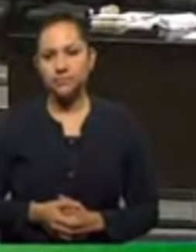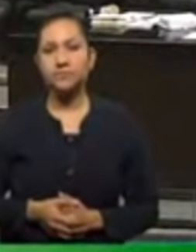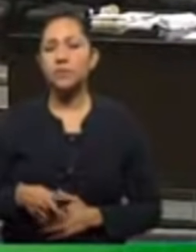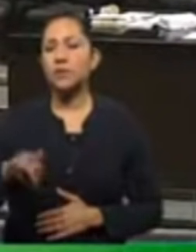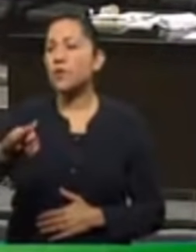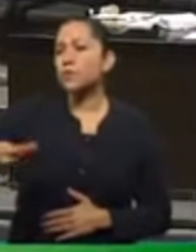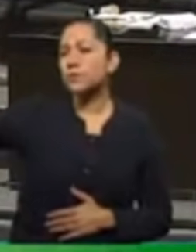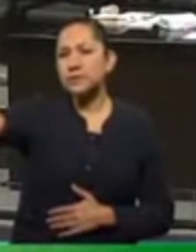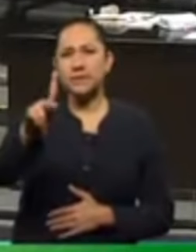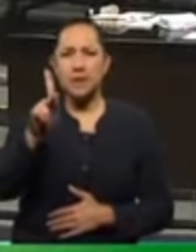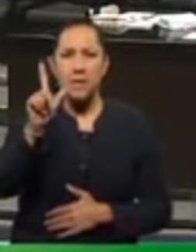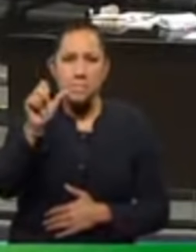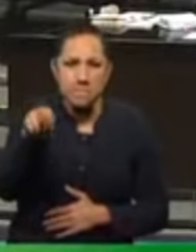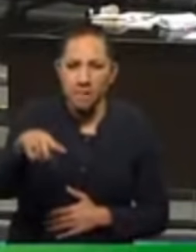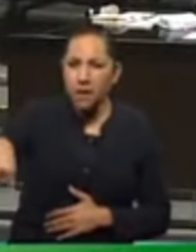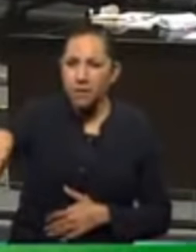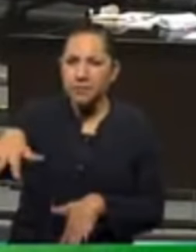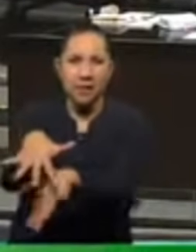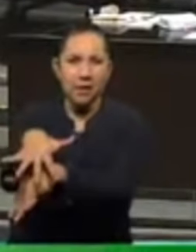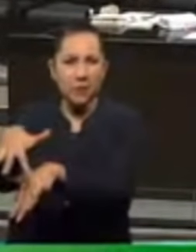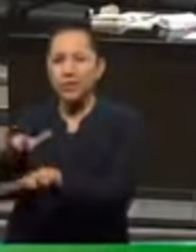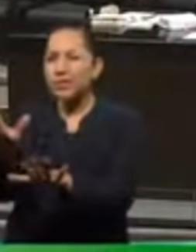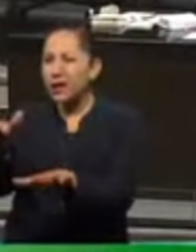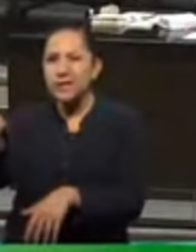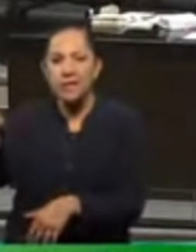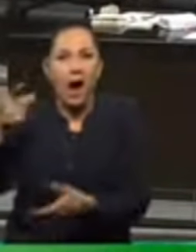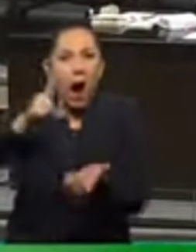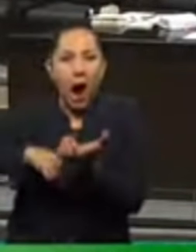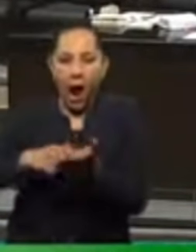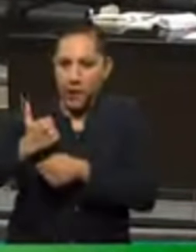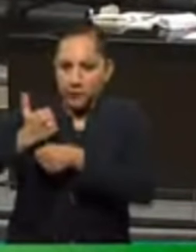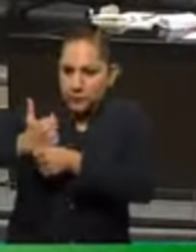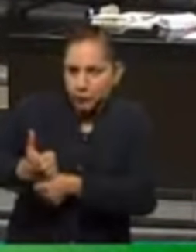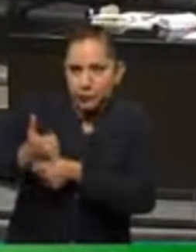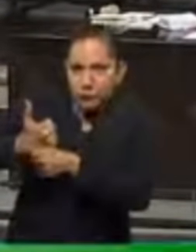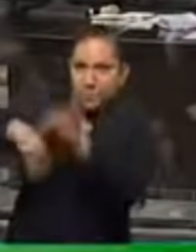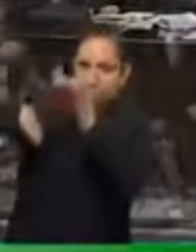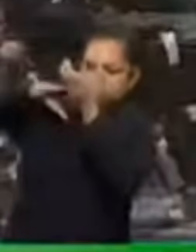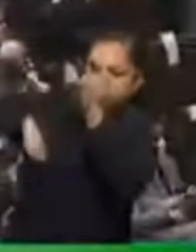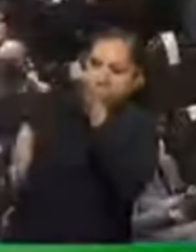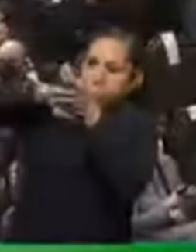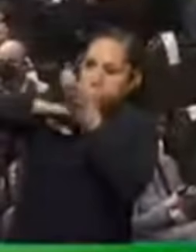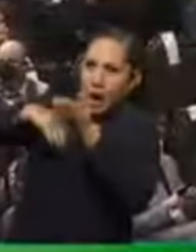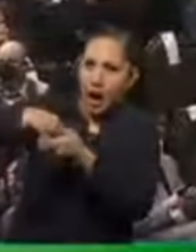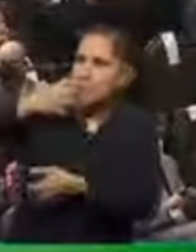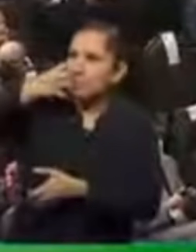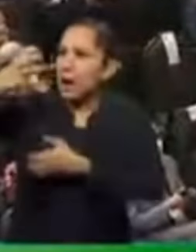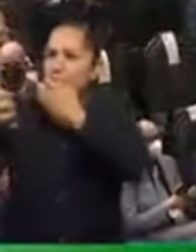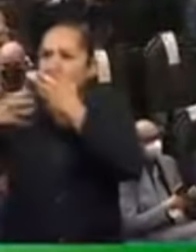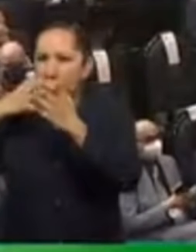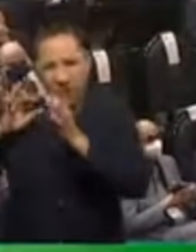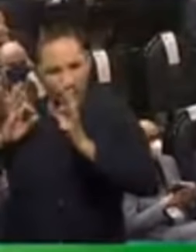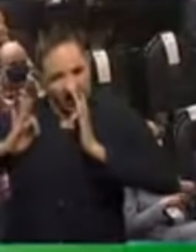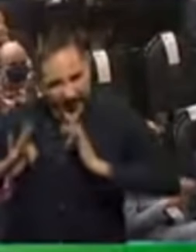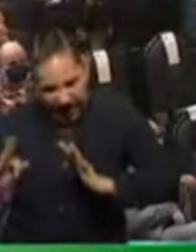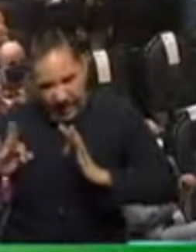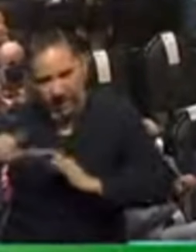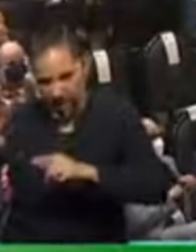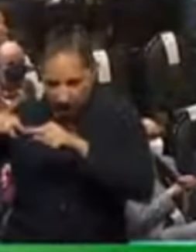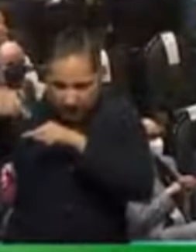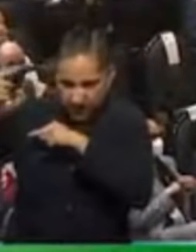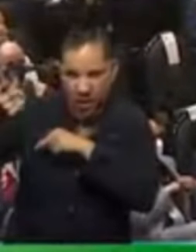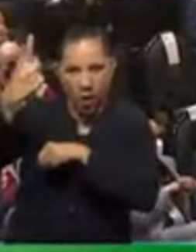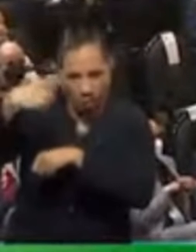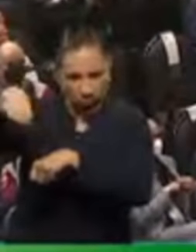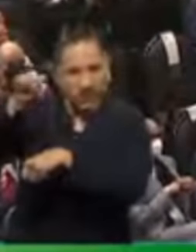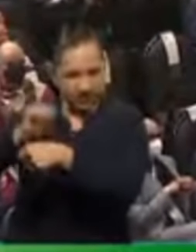Paniaguados, no sean masoquistas, les toca la semana entrante. Tengan paciencia. La semana que entra